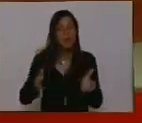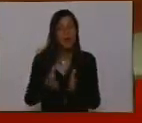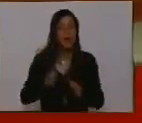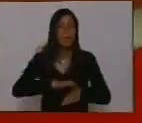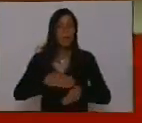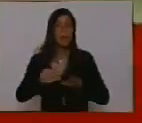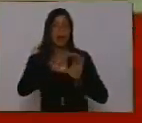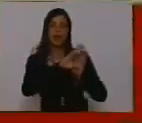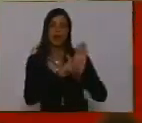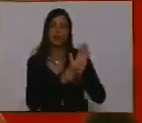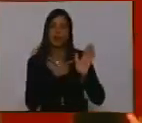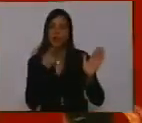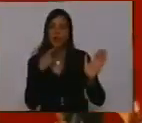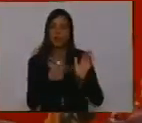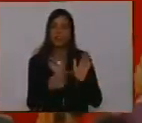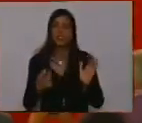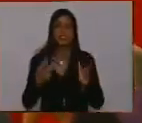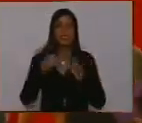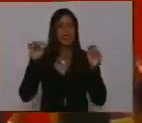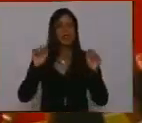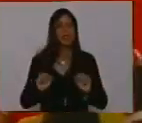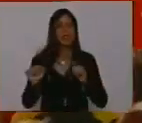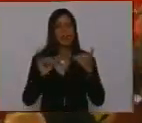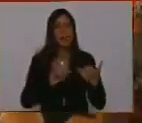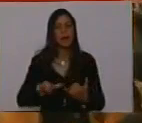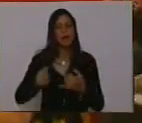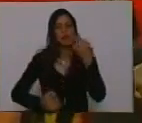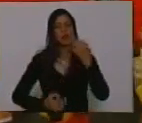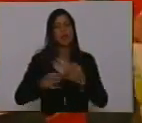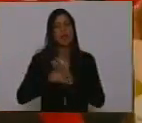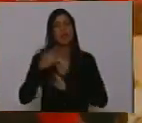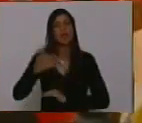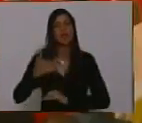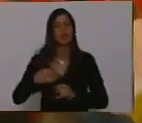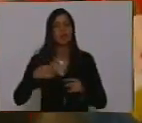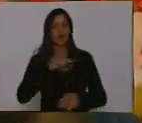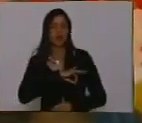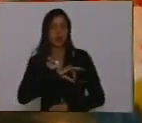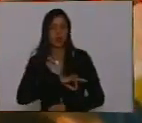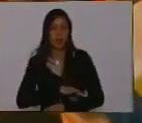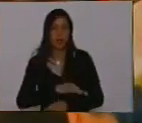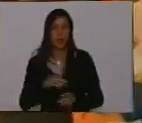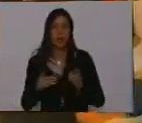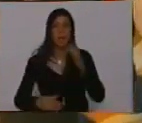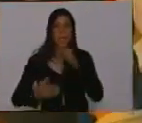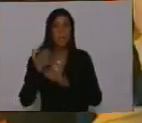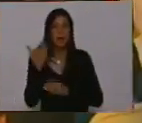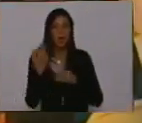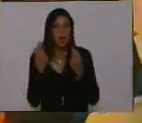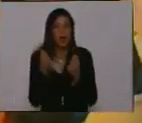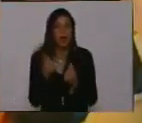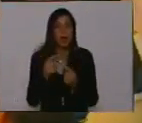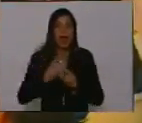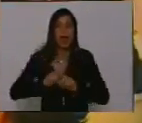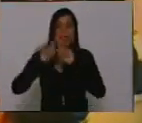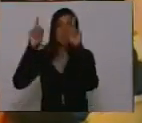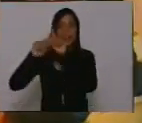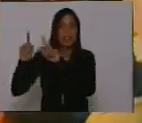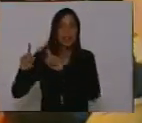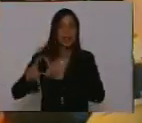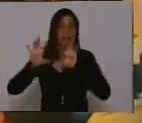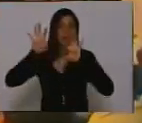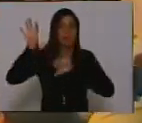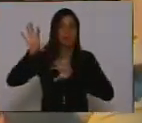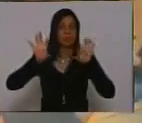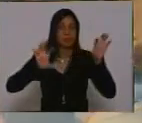Constitución dice que queremos construir un sistema de igualdad, de justicia y derecho social, que queremos un modelo económico distinto. Nosotros, esta